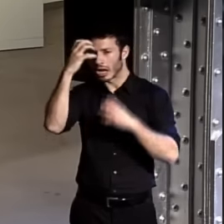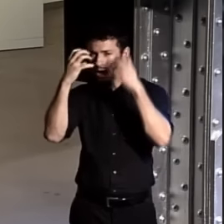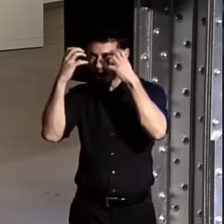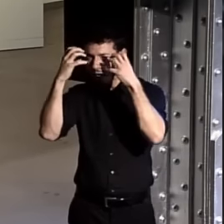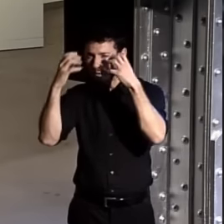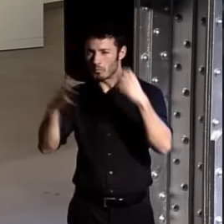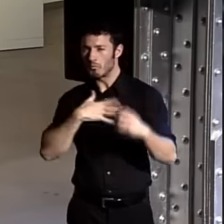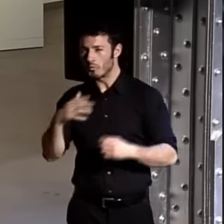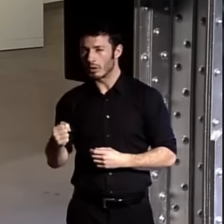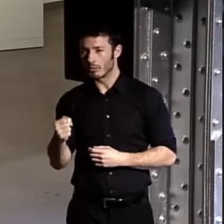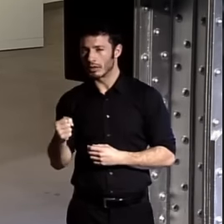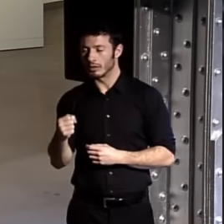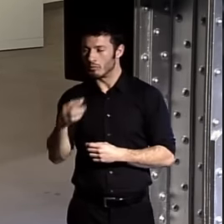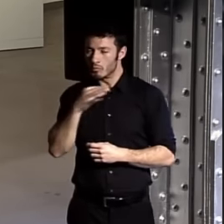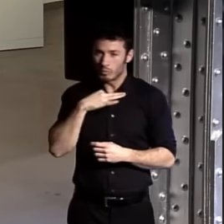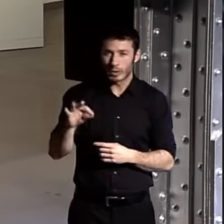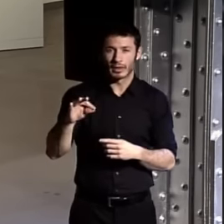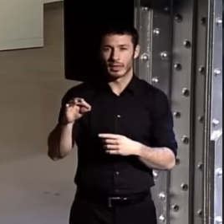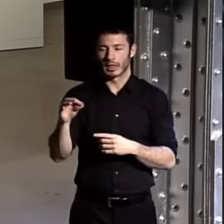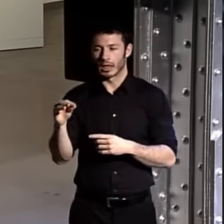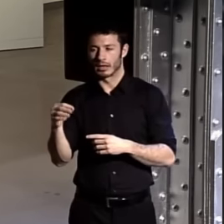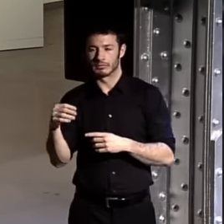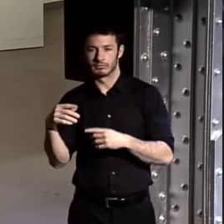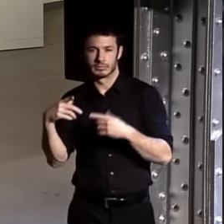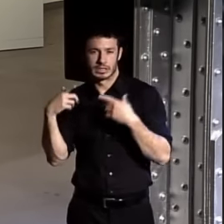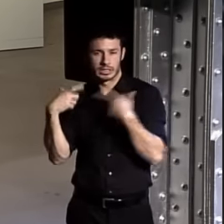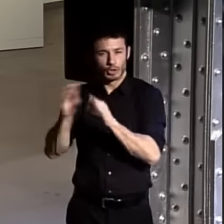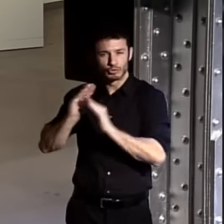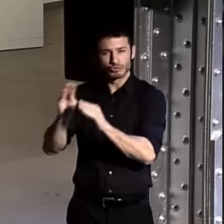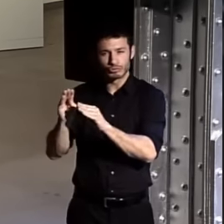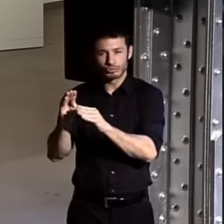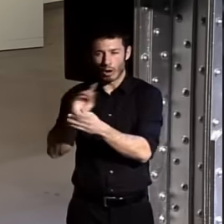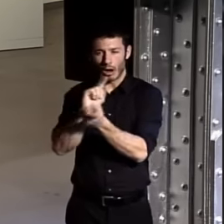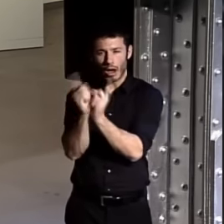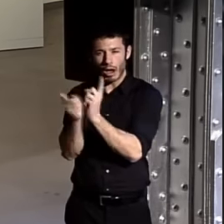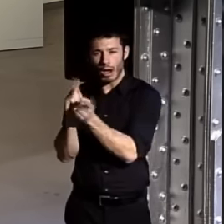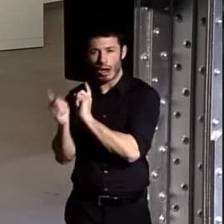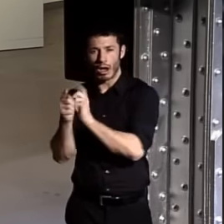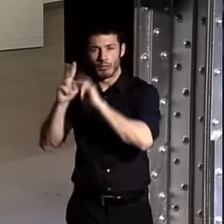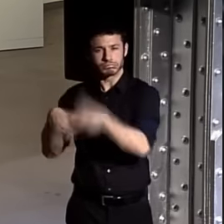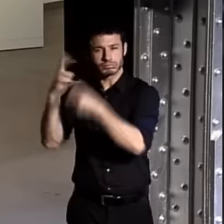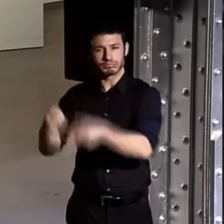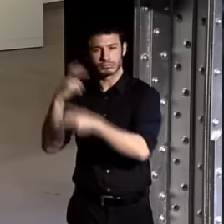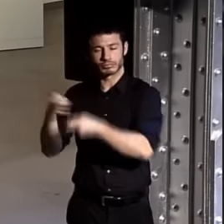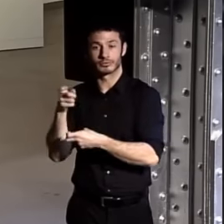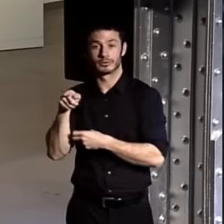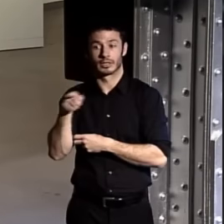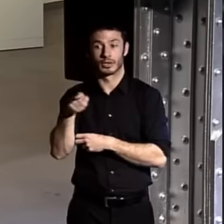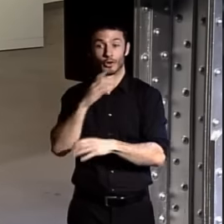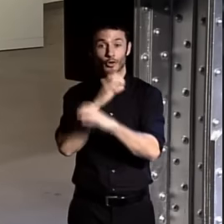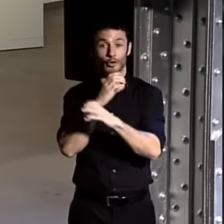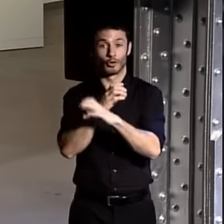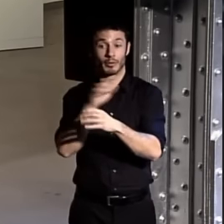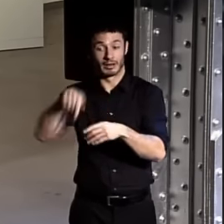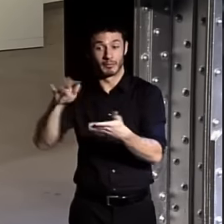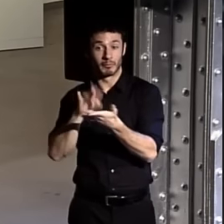muy valiente a la hora de ser capaz no de cambiar su Estilo de reinvertir eh tiene un cómic estupendo aquí dos páginas que se llama estados alterados